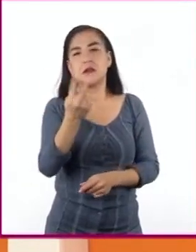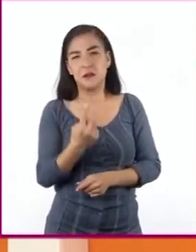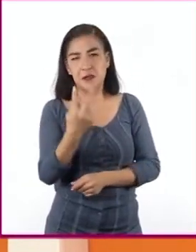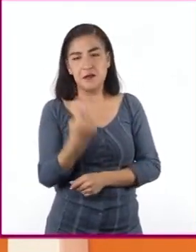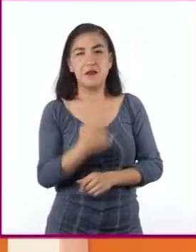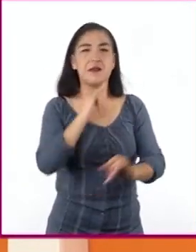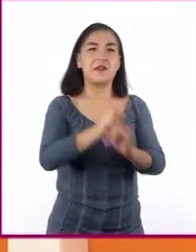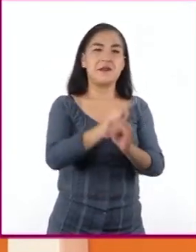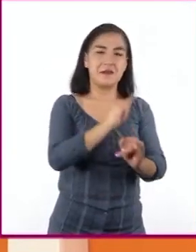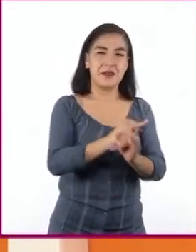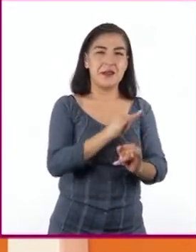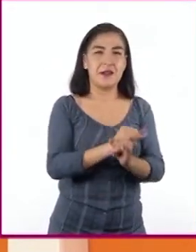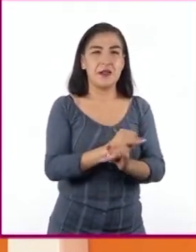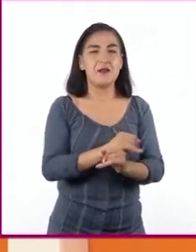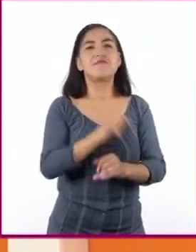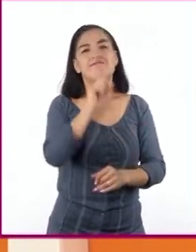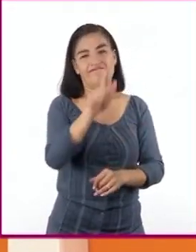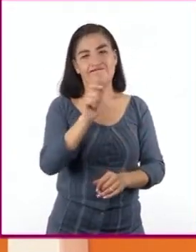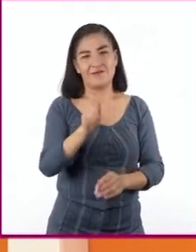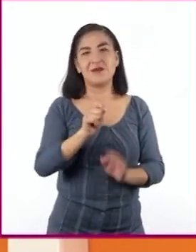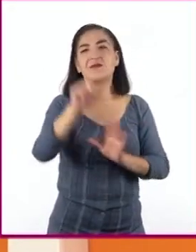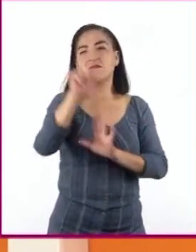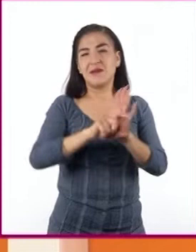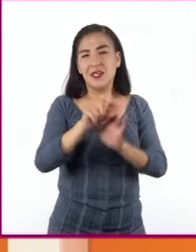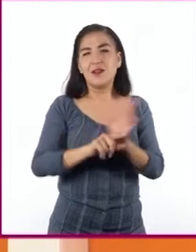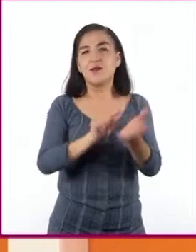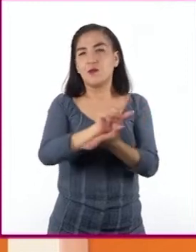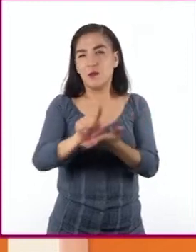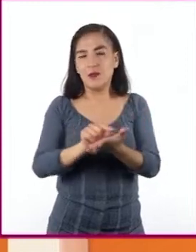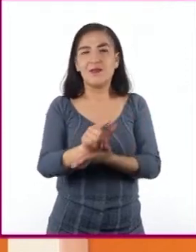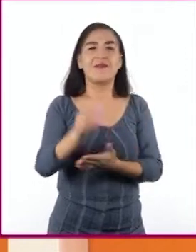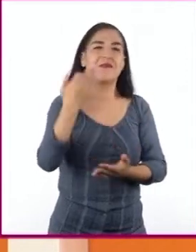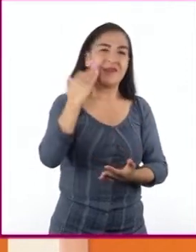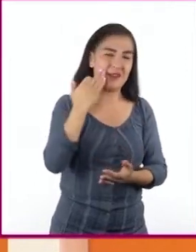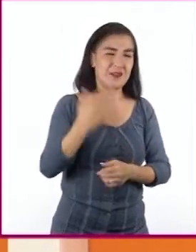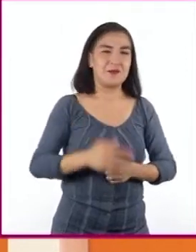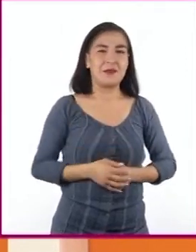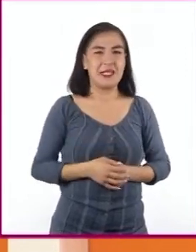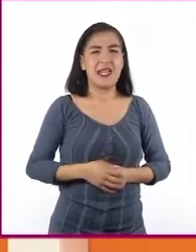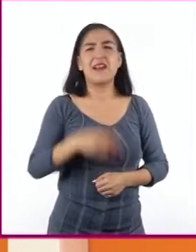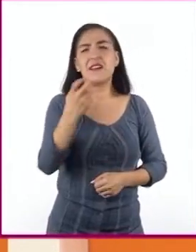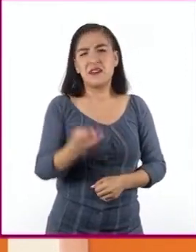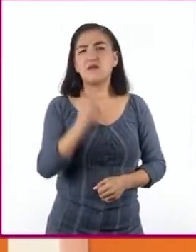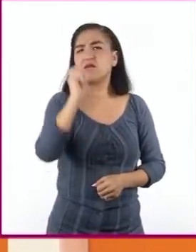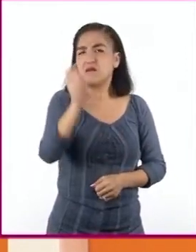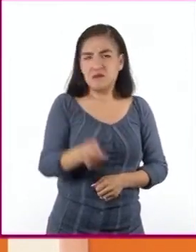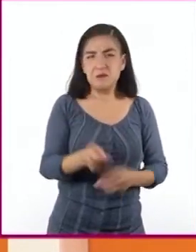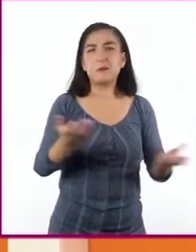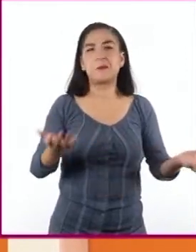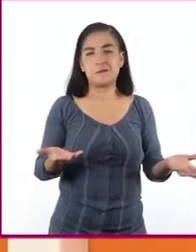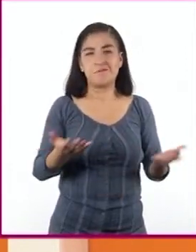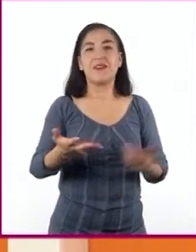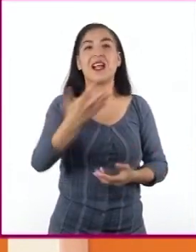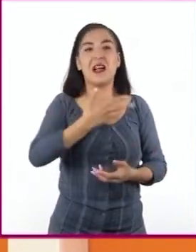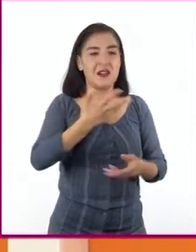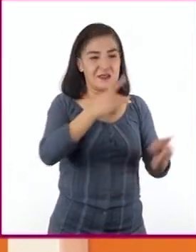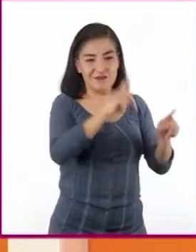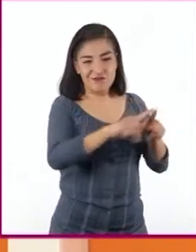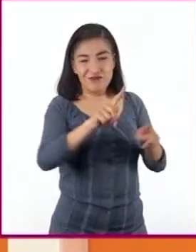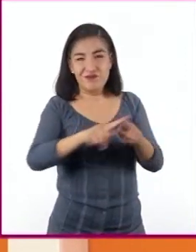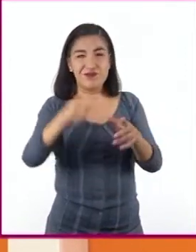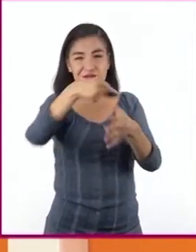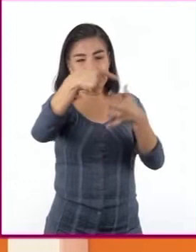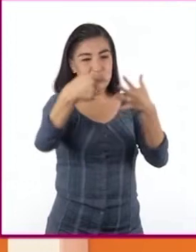la internet o las redes sociales. Esto significa que hay muchos medios por los cuales reciben la